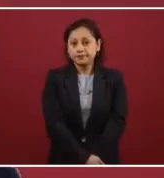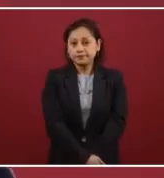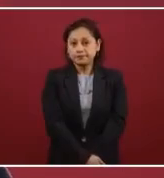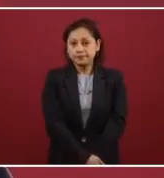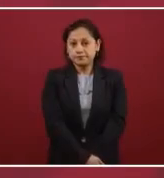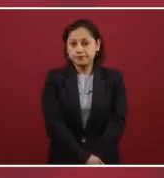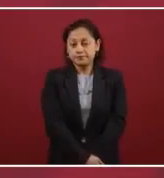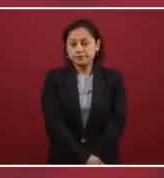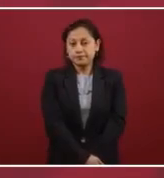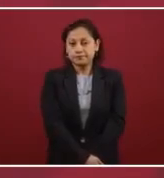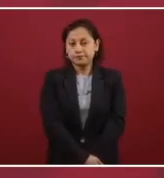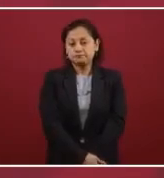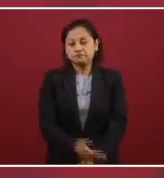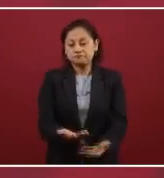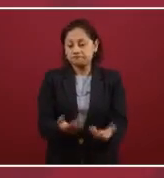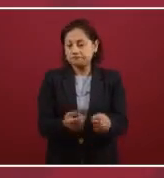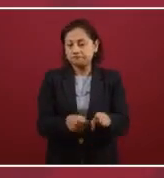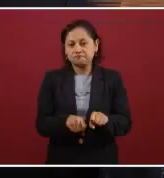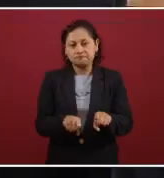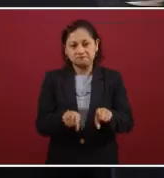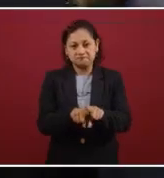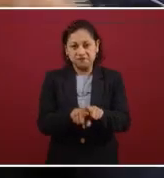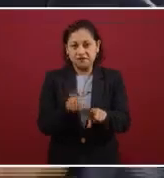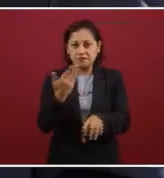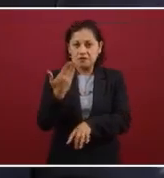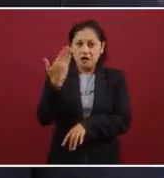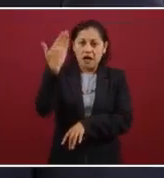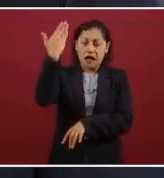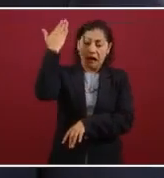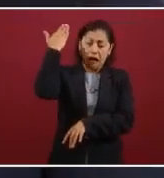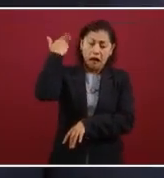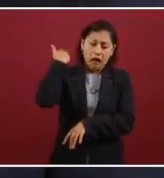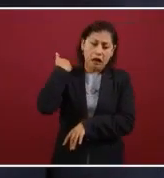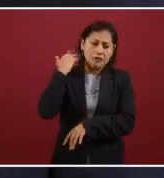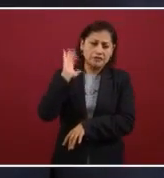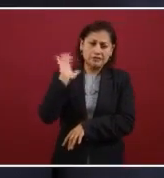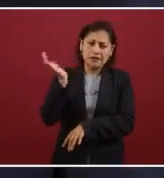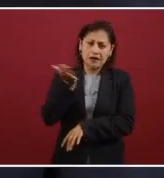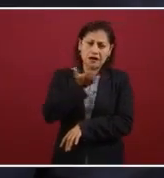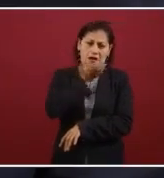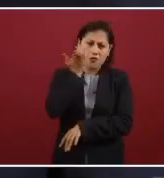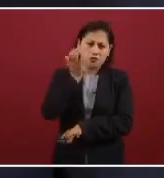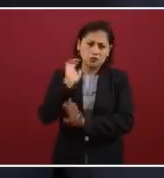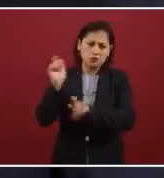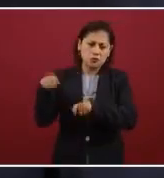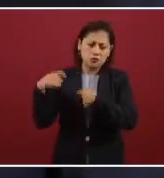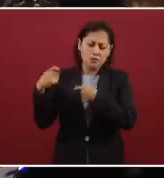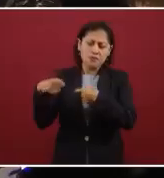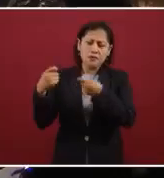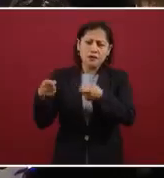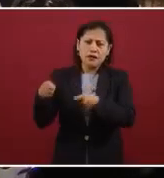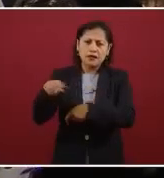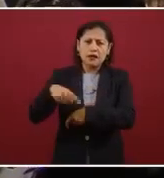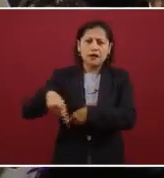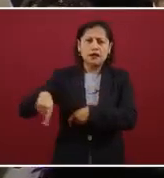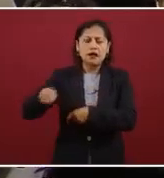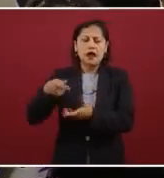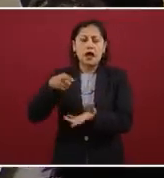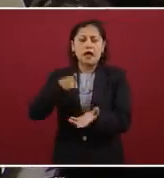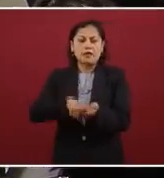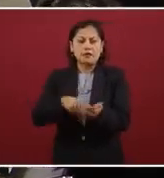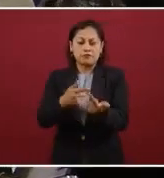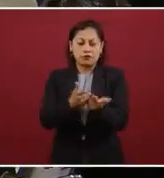mala costumbre, no de ahora, de tiempo atrás, de que se protegían los poderes